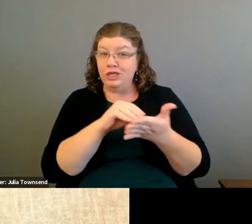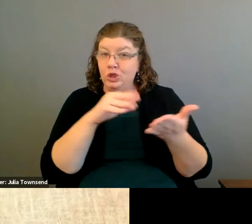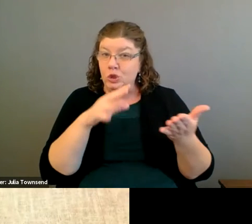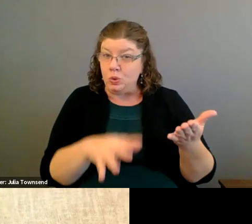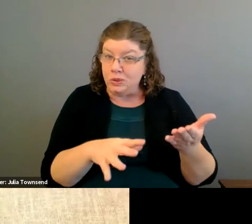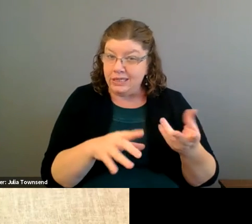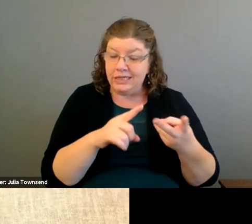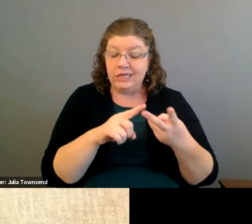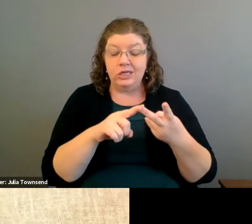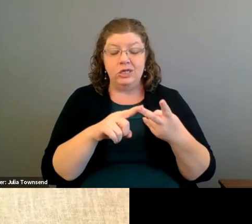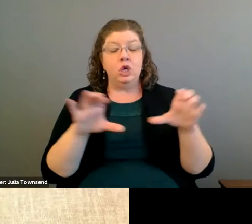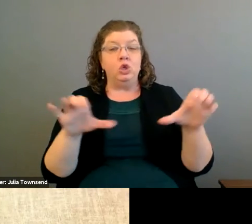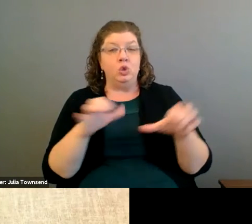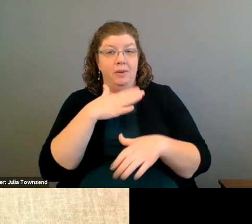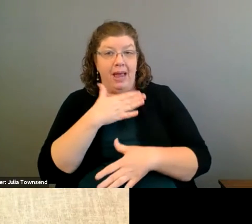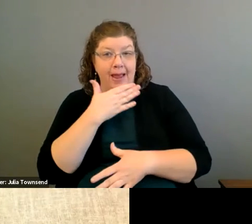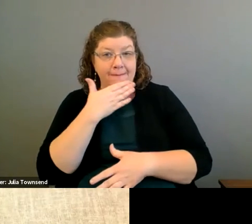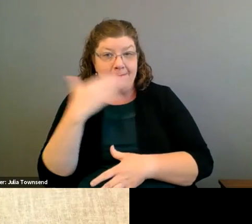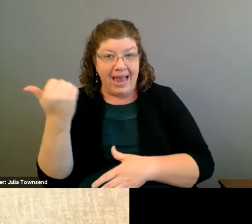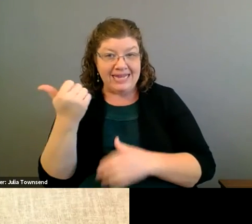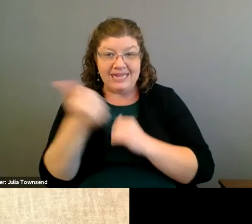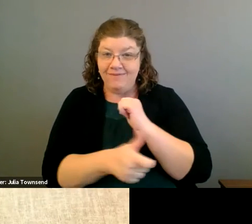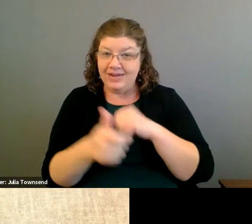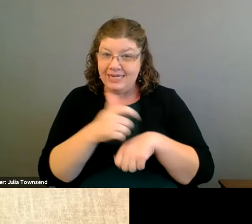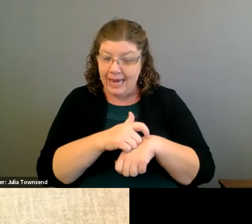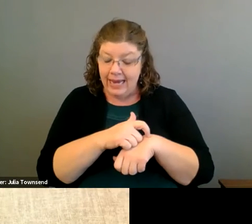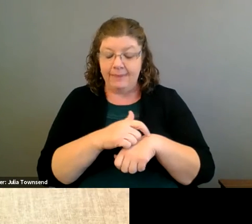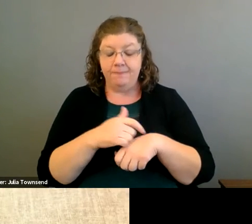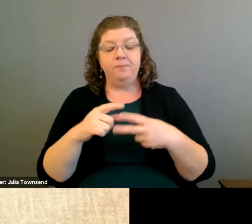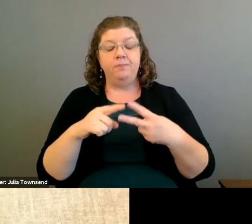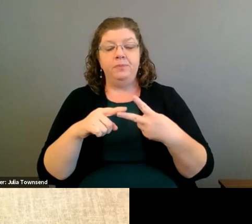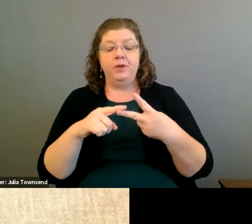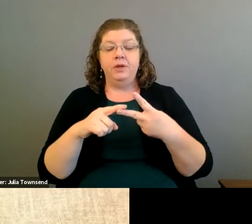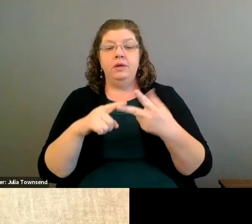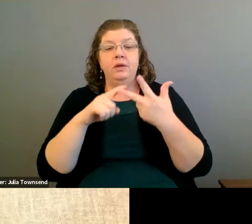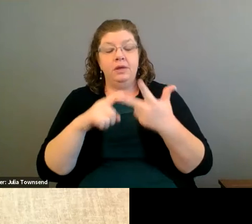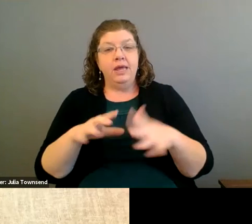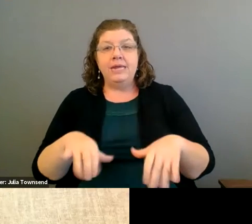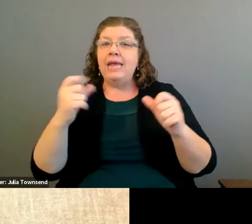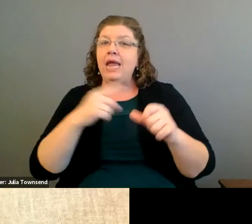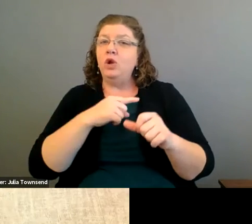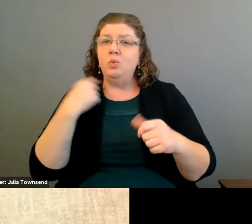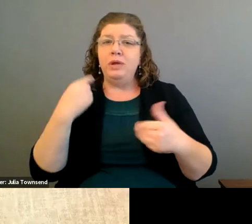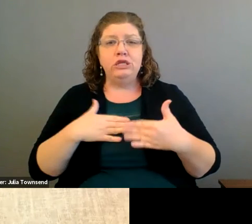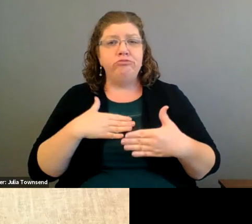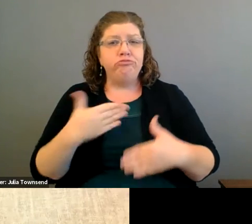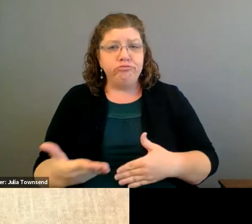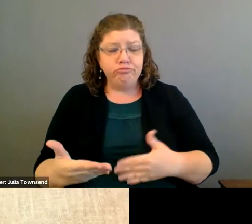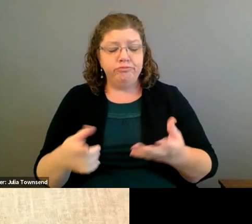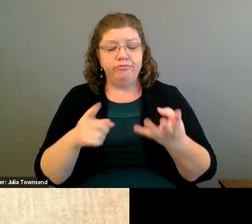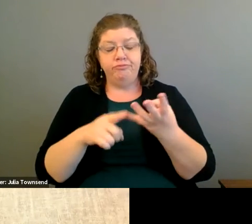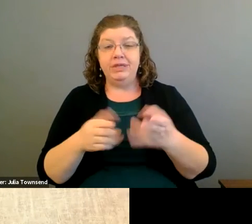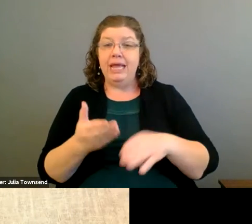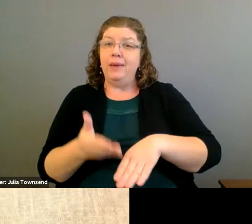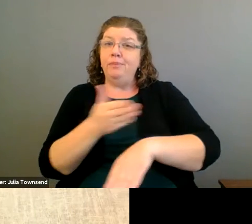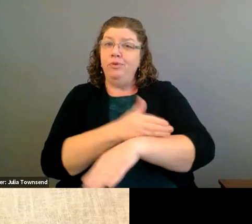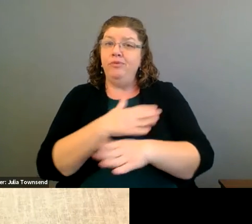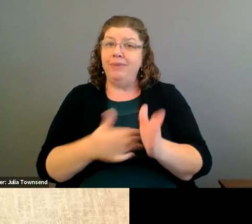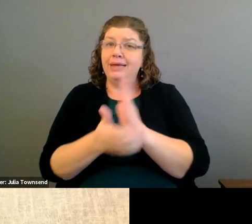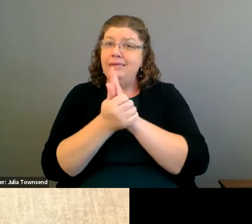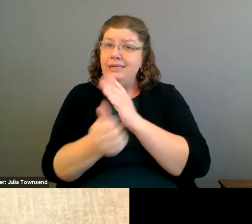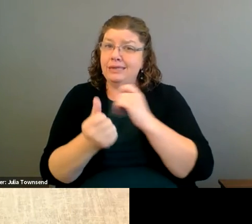ser un buen estudiante y hacer mi mejor esfuerzo todas las veces y tomar riesgos y mejorar